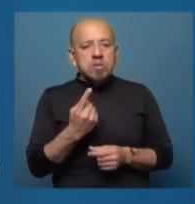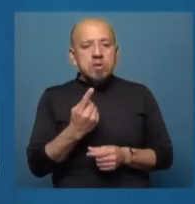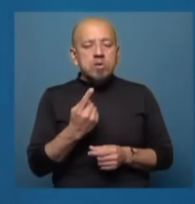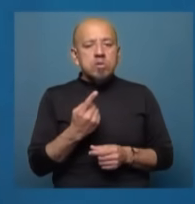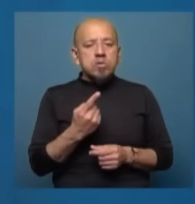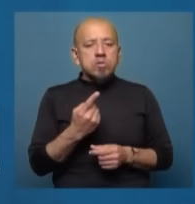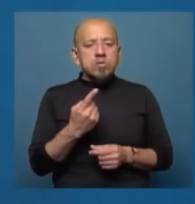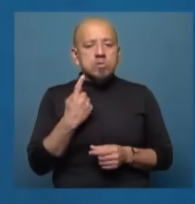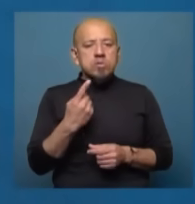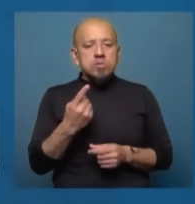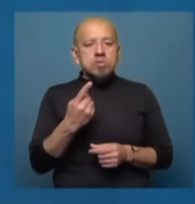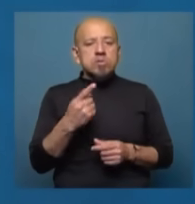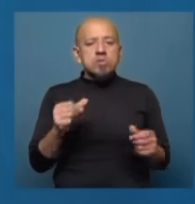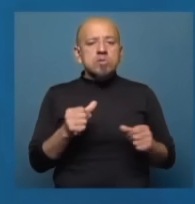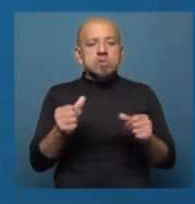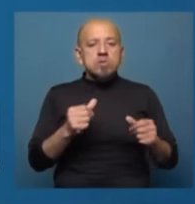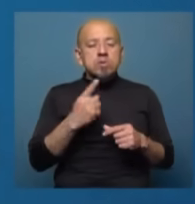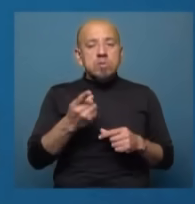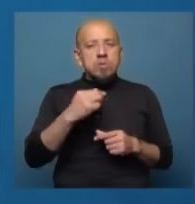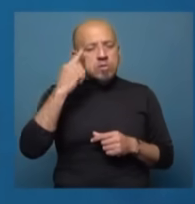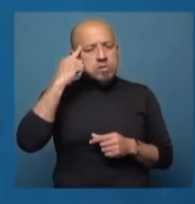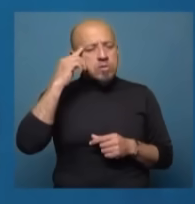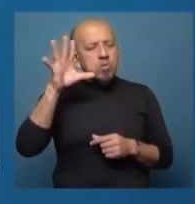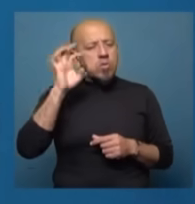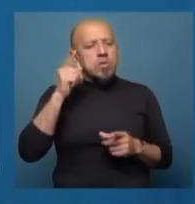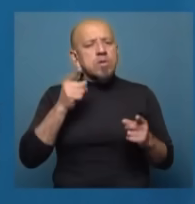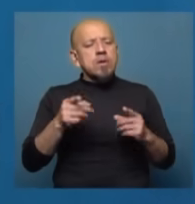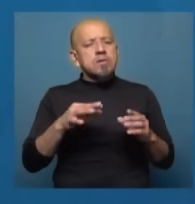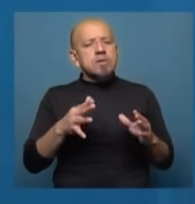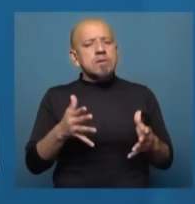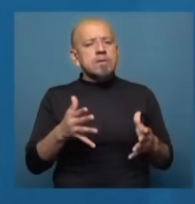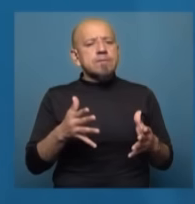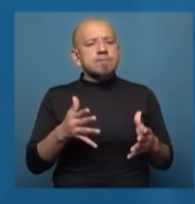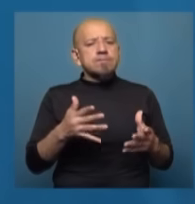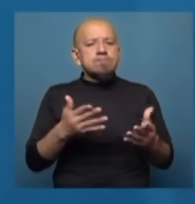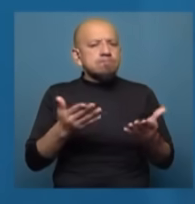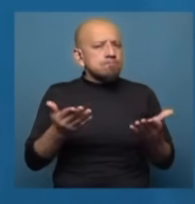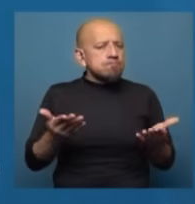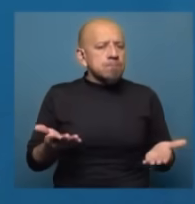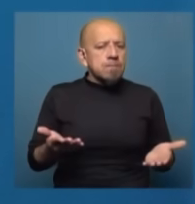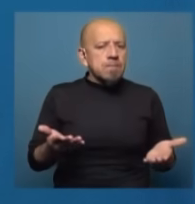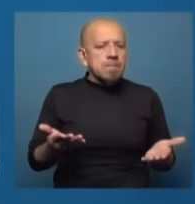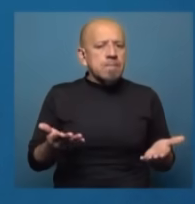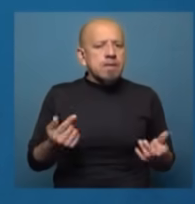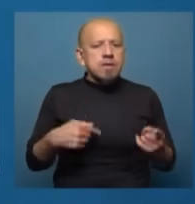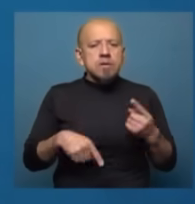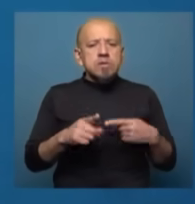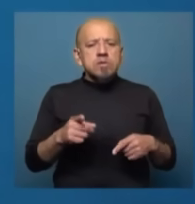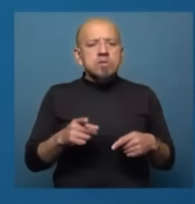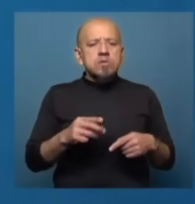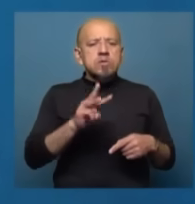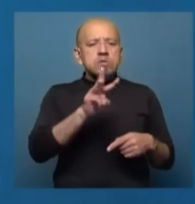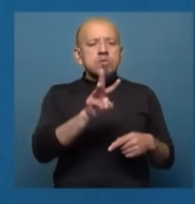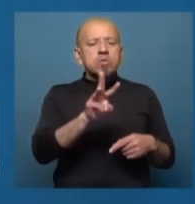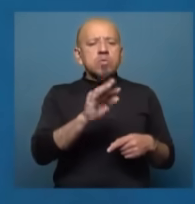reciente así que por lo tanto es lo primero que viene a mi mente es que si no abrí abrimos con el drct williman la